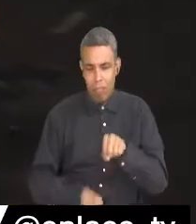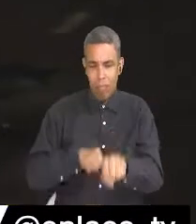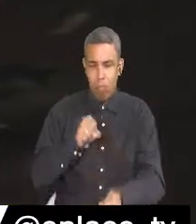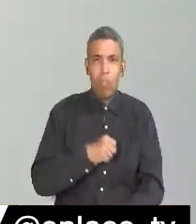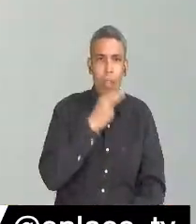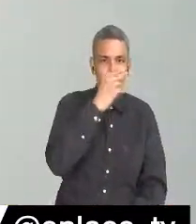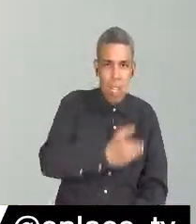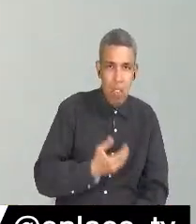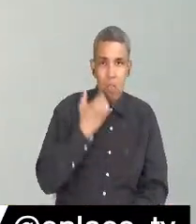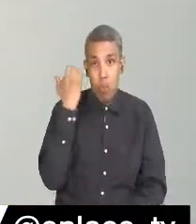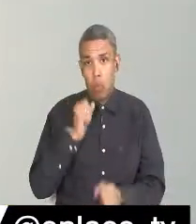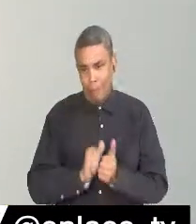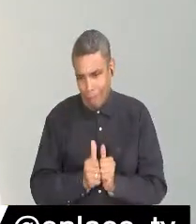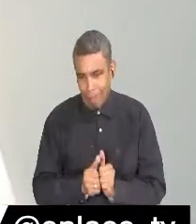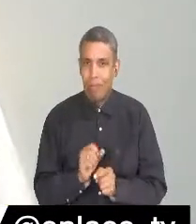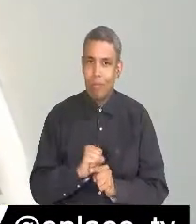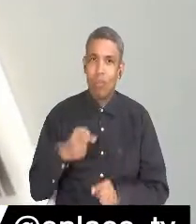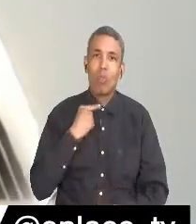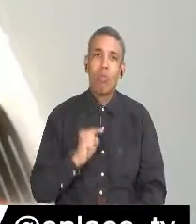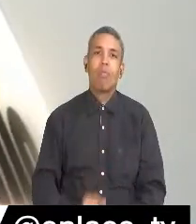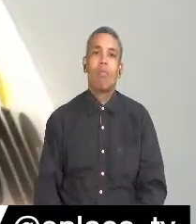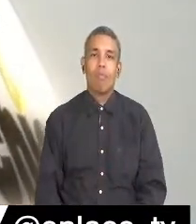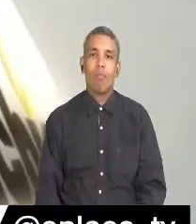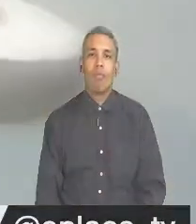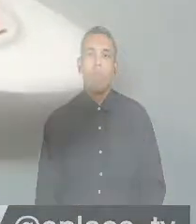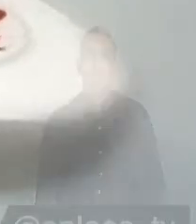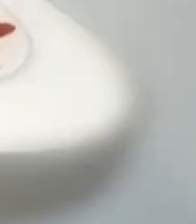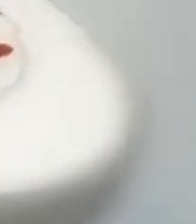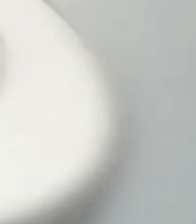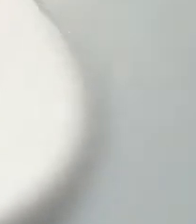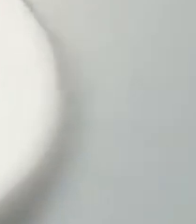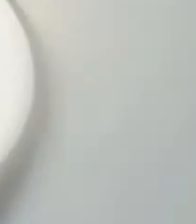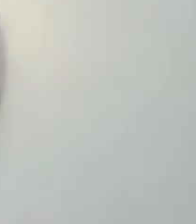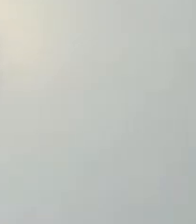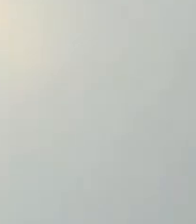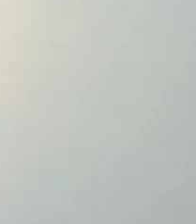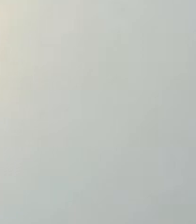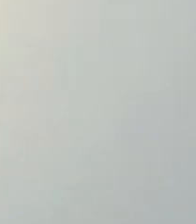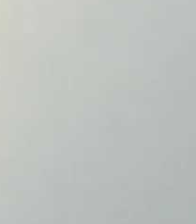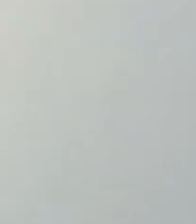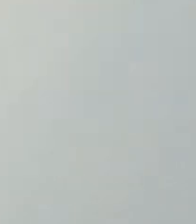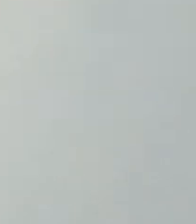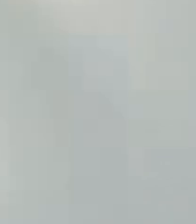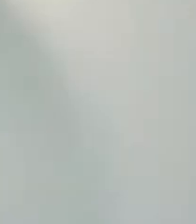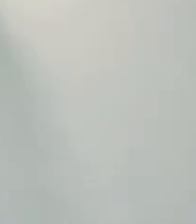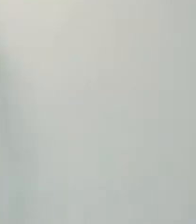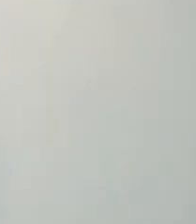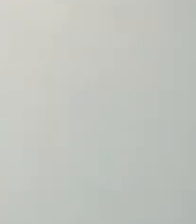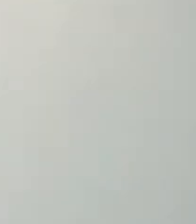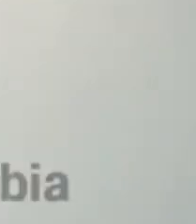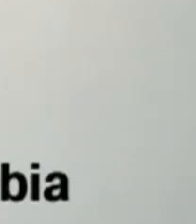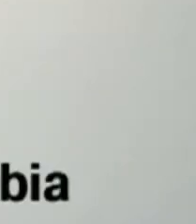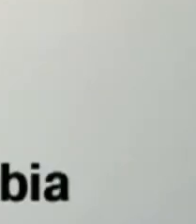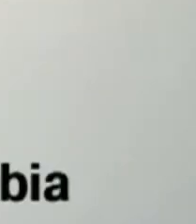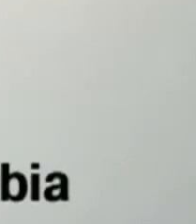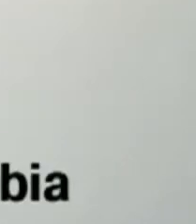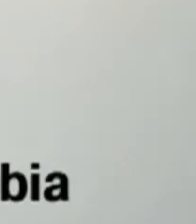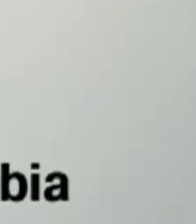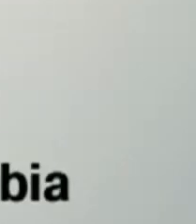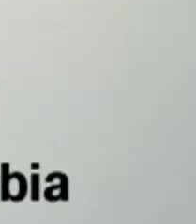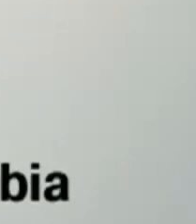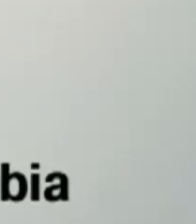edades. Hasta aquí los deportes, con el patrocinio de Restaurante El Machín Gourmet, ahora en su nueva sede en el barrio